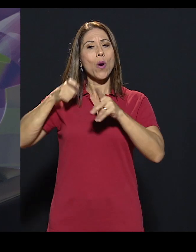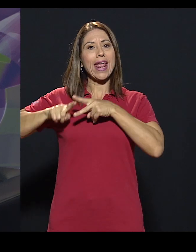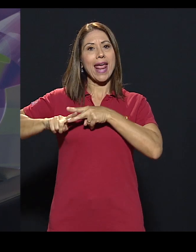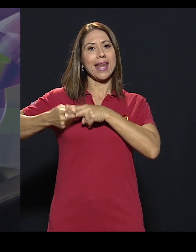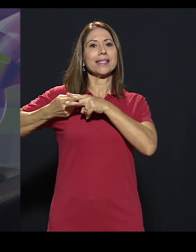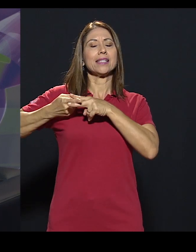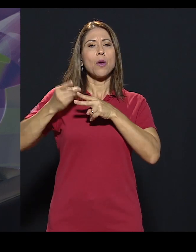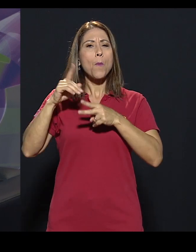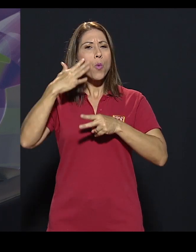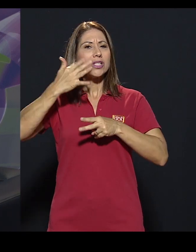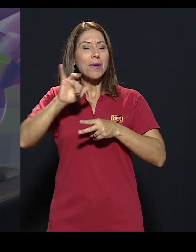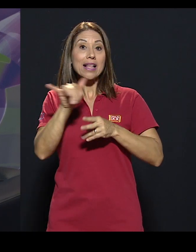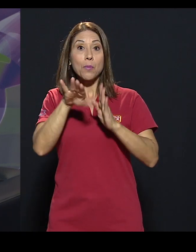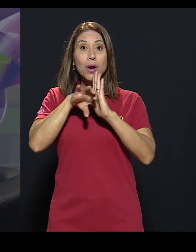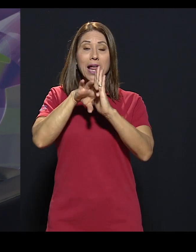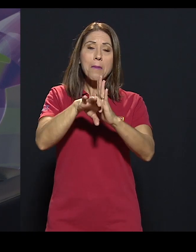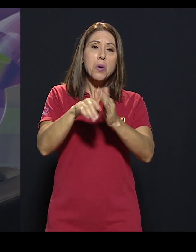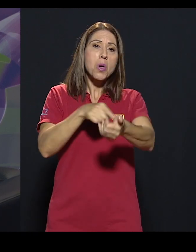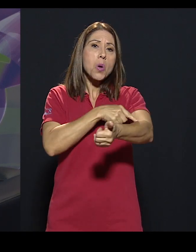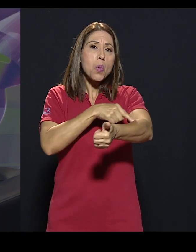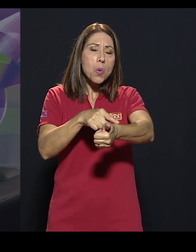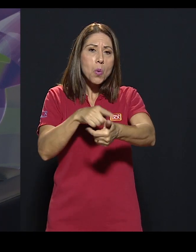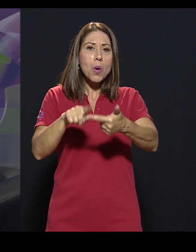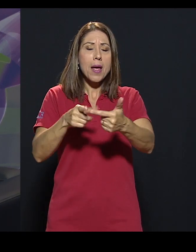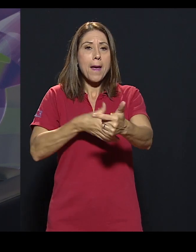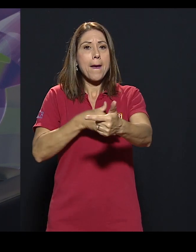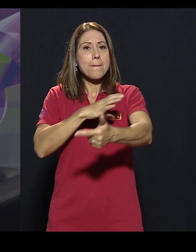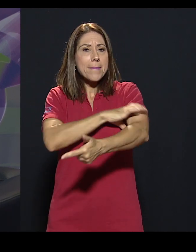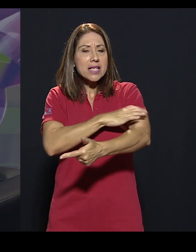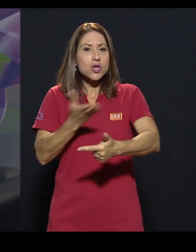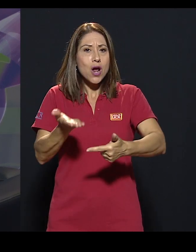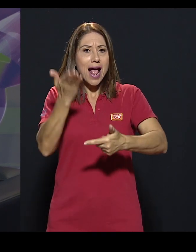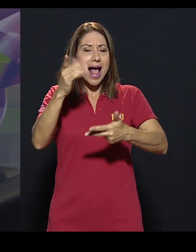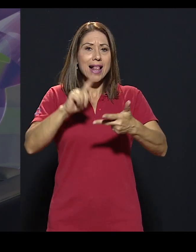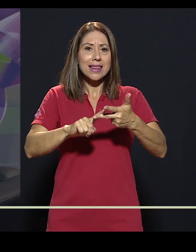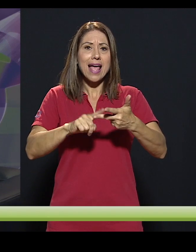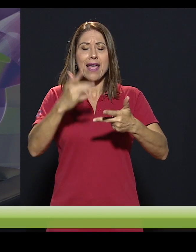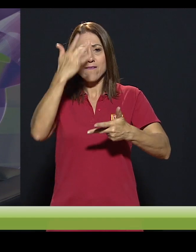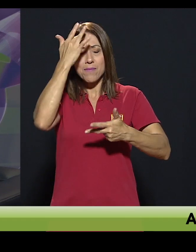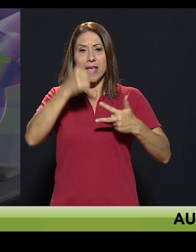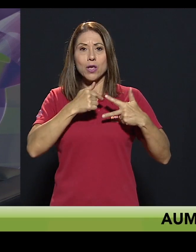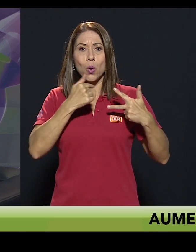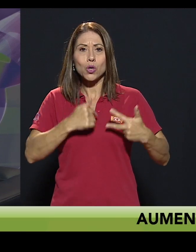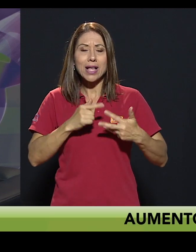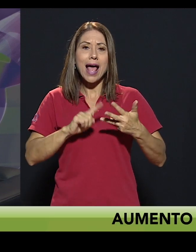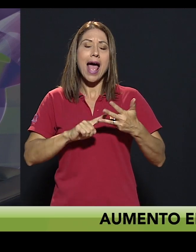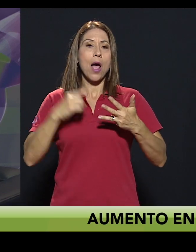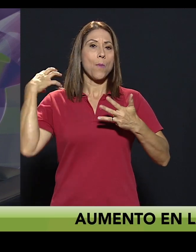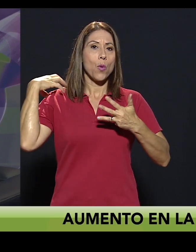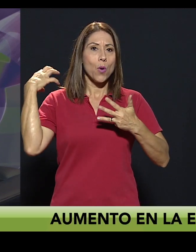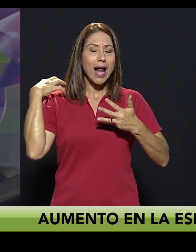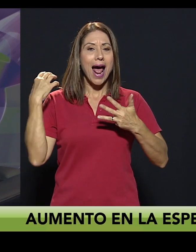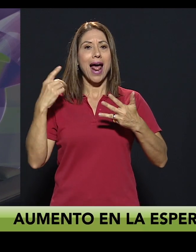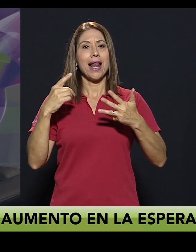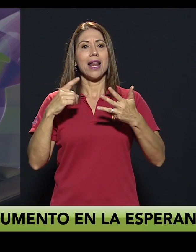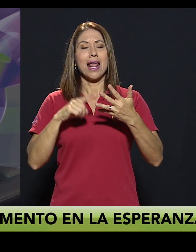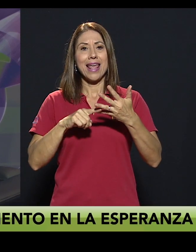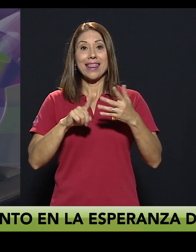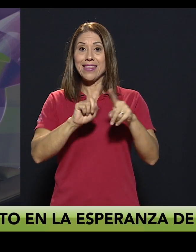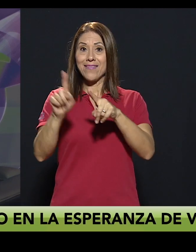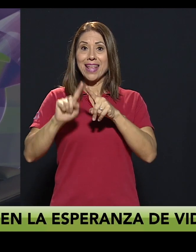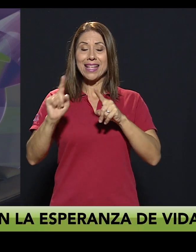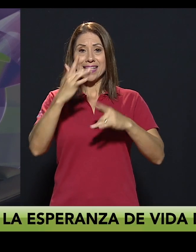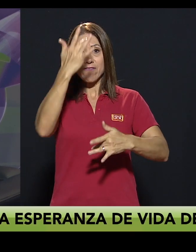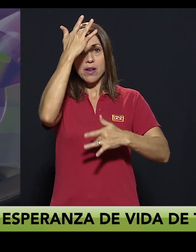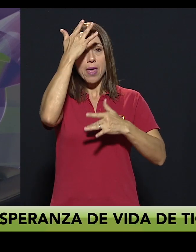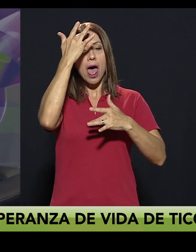enfermedades crónicas de la diabetes, de la hipertensión, de las cardiopatías, de la enfermedad pulmonar obstructiva crónica, en crónicas, ¿verdad?